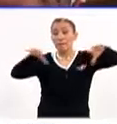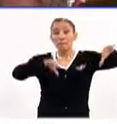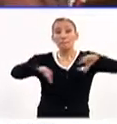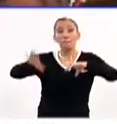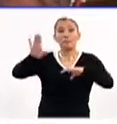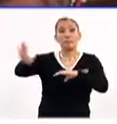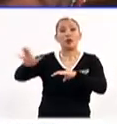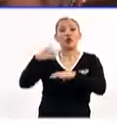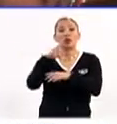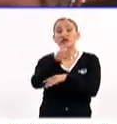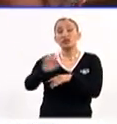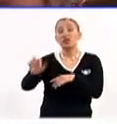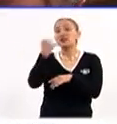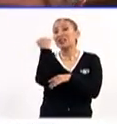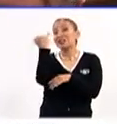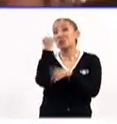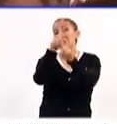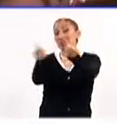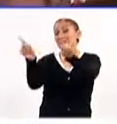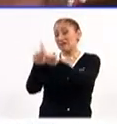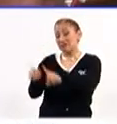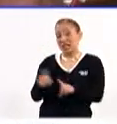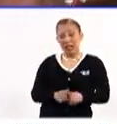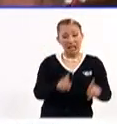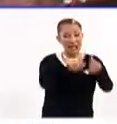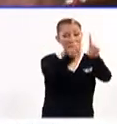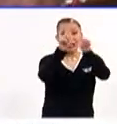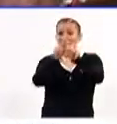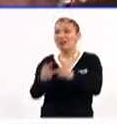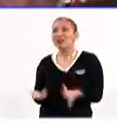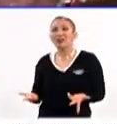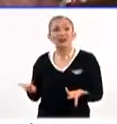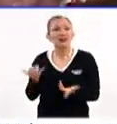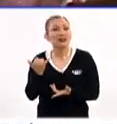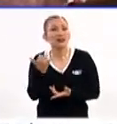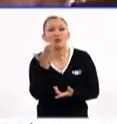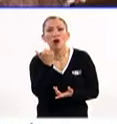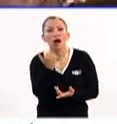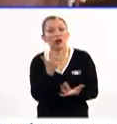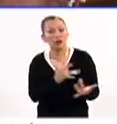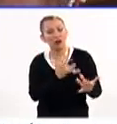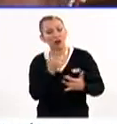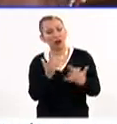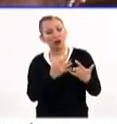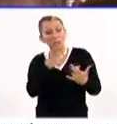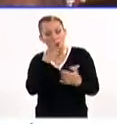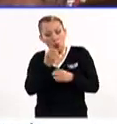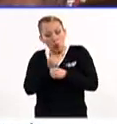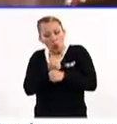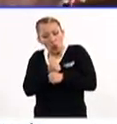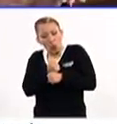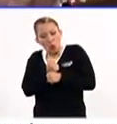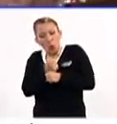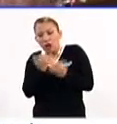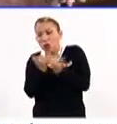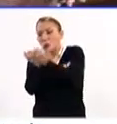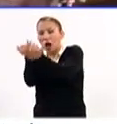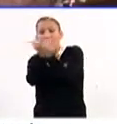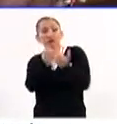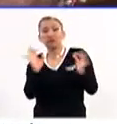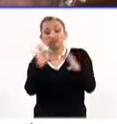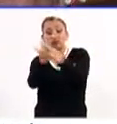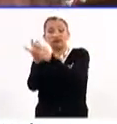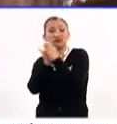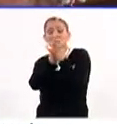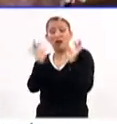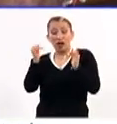hablaban por lo bajo 200 idiomas diferentes y no tenían ningún sentimiento de pertenencia común. Es decir,